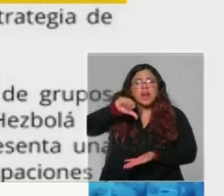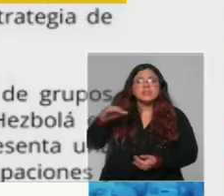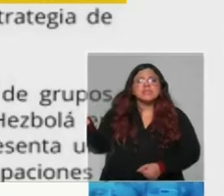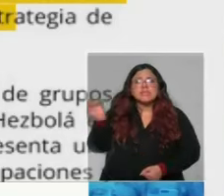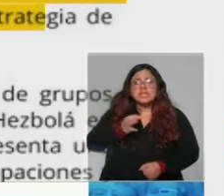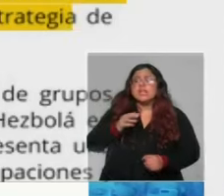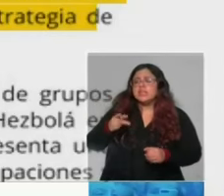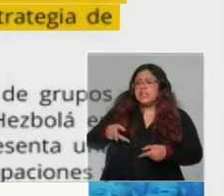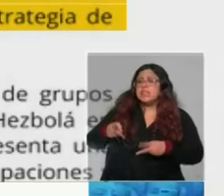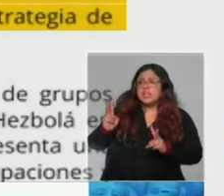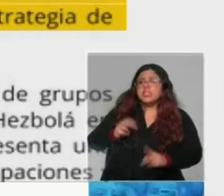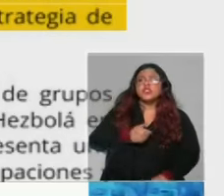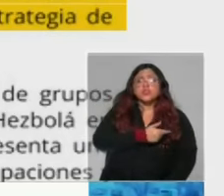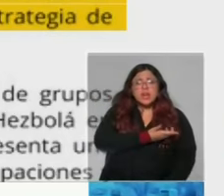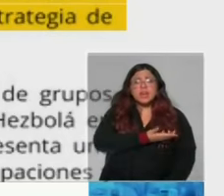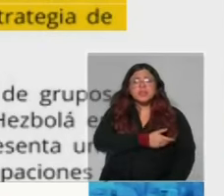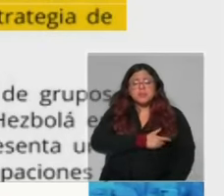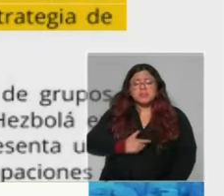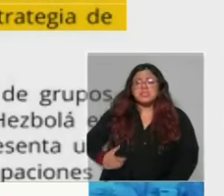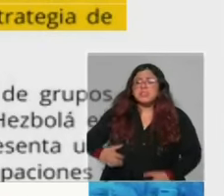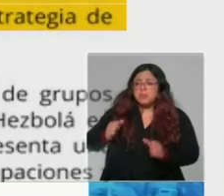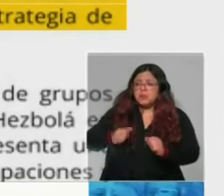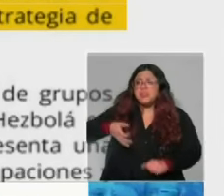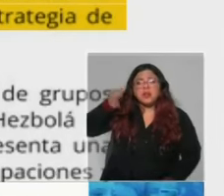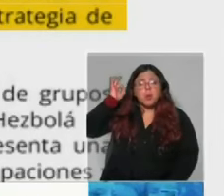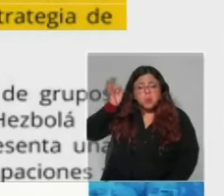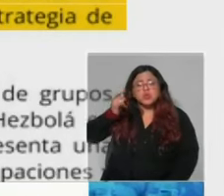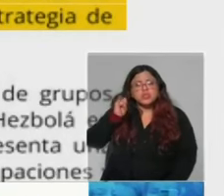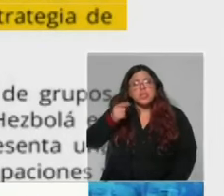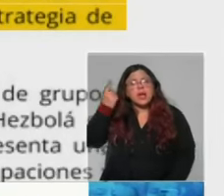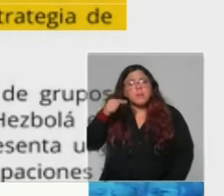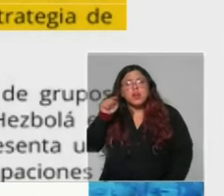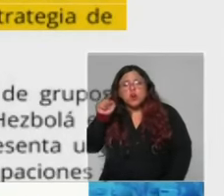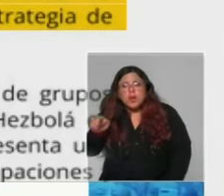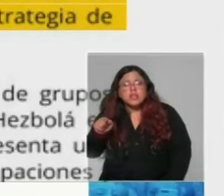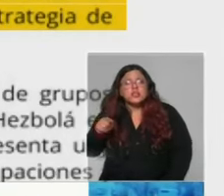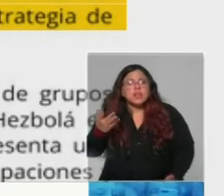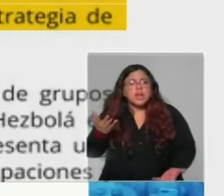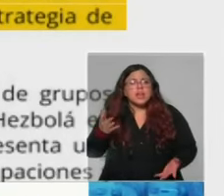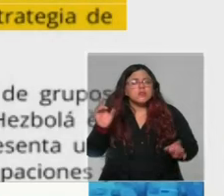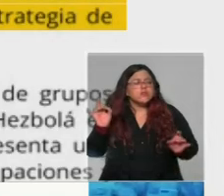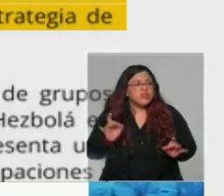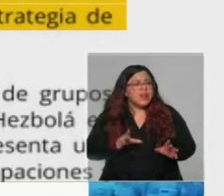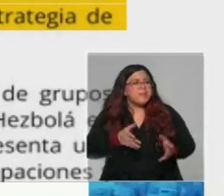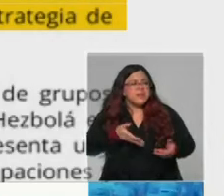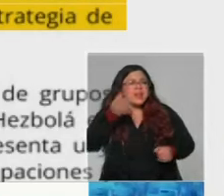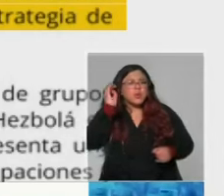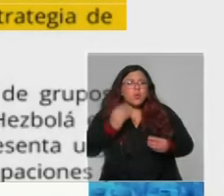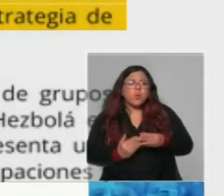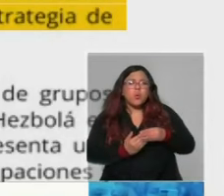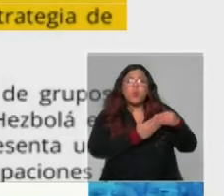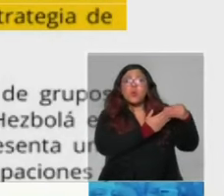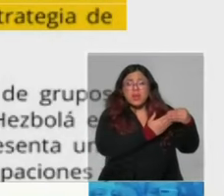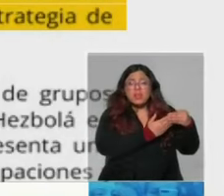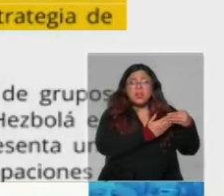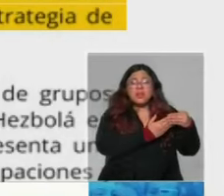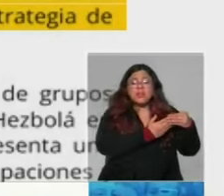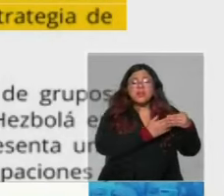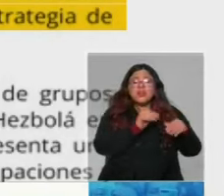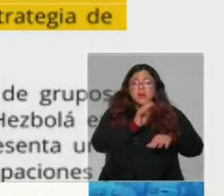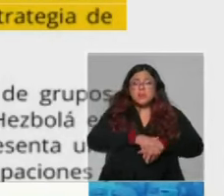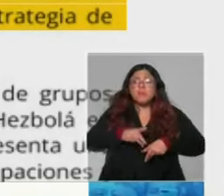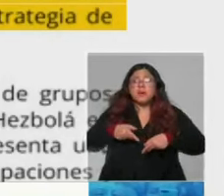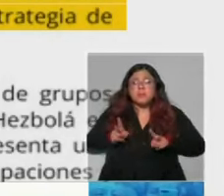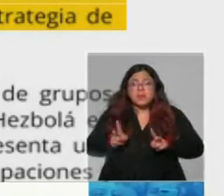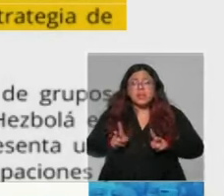del presidente a reunirse con interlocutores, pero que el mensaje que envía es reunirse con un líder que, a juicio de ellos, permitiría que se